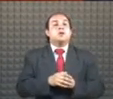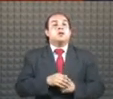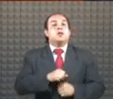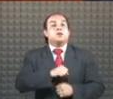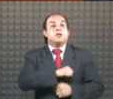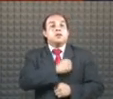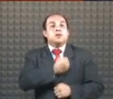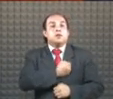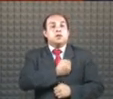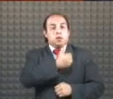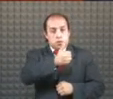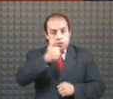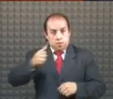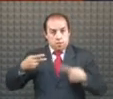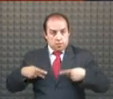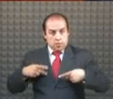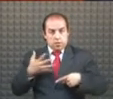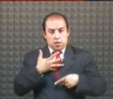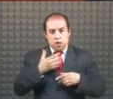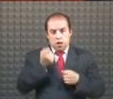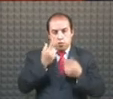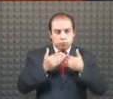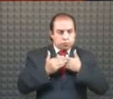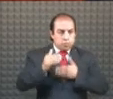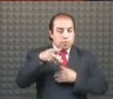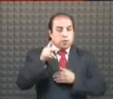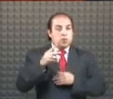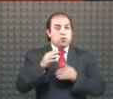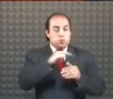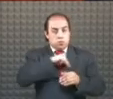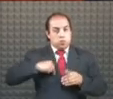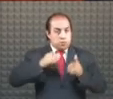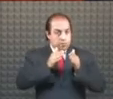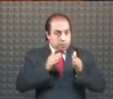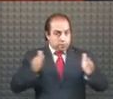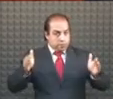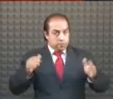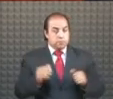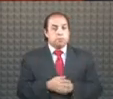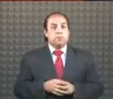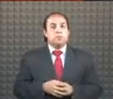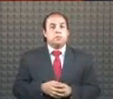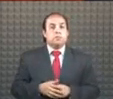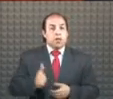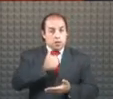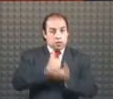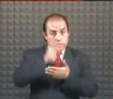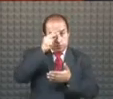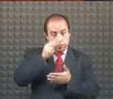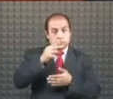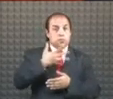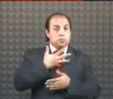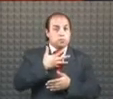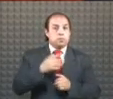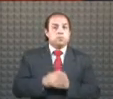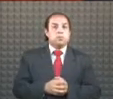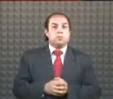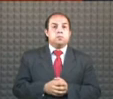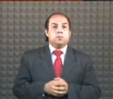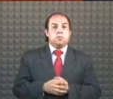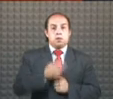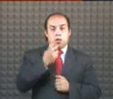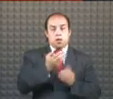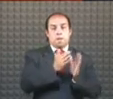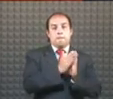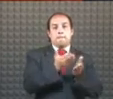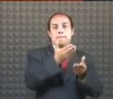Nosotros tenemos ya algunos adelantos, pero vamos a ampliarlo para que en la Ciudad de México exista este